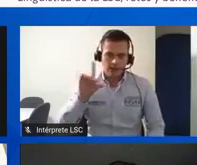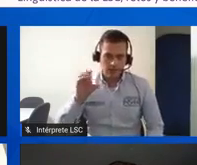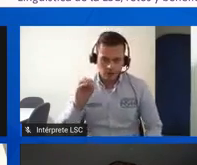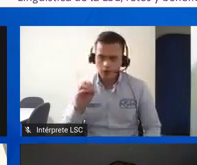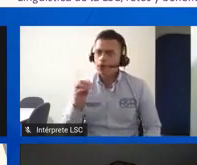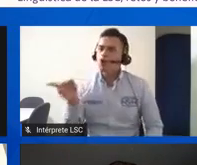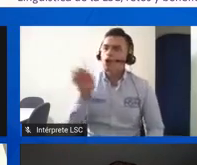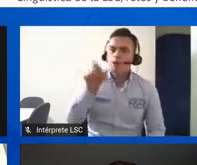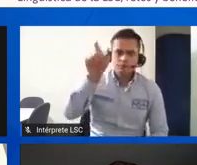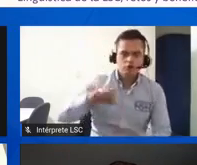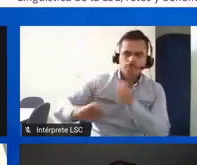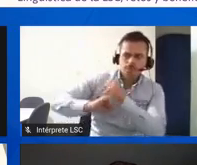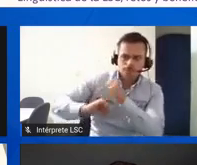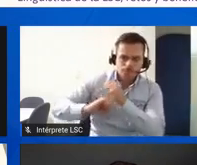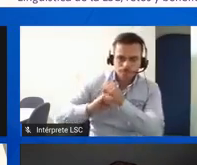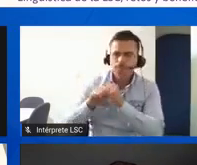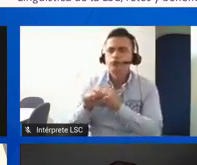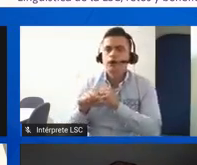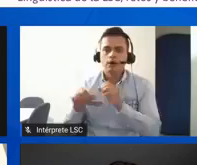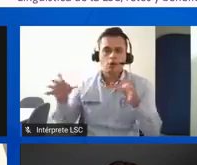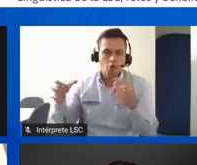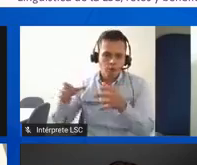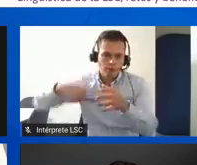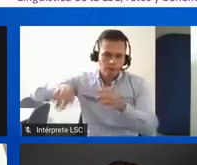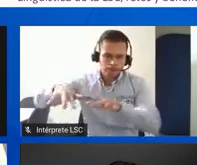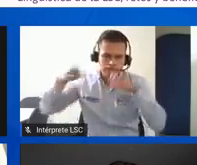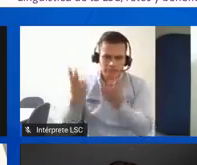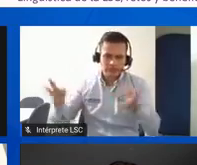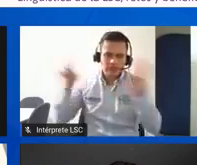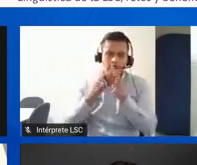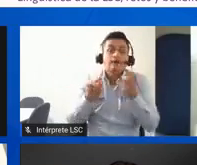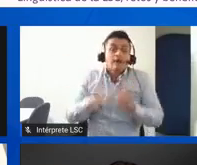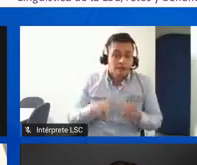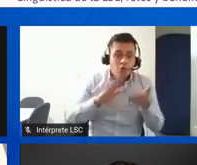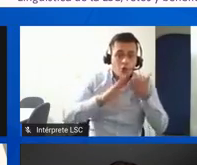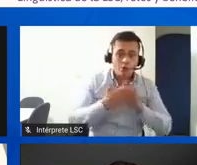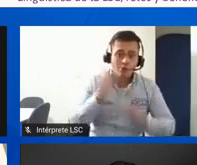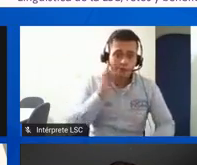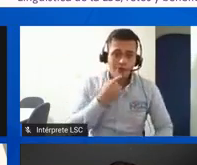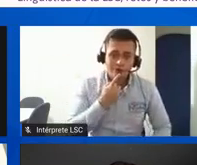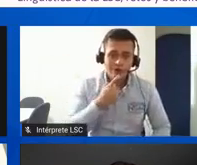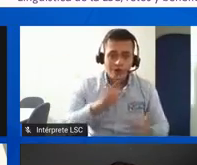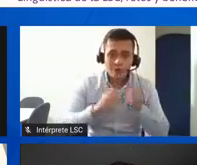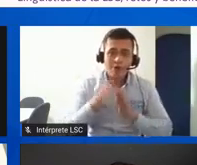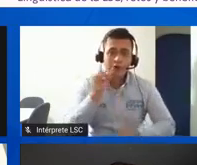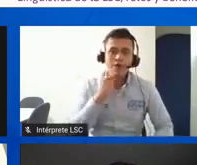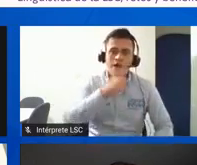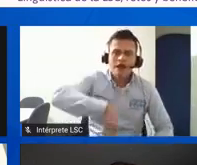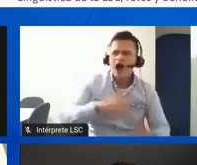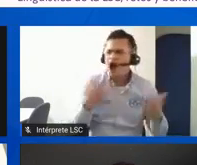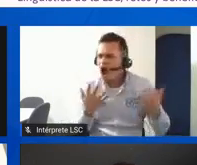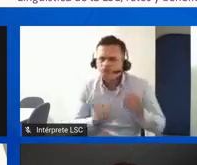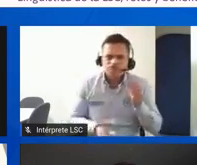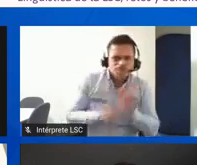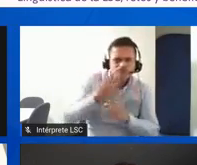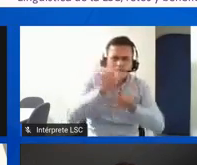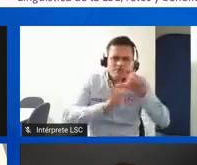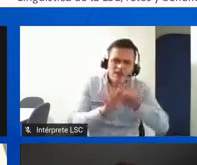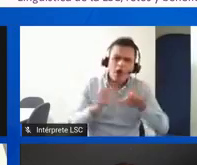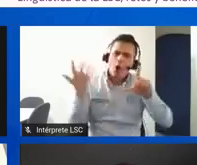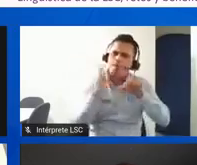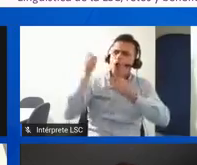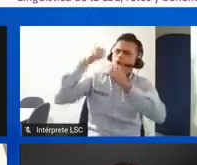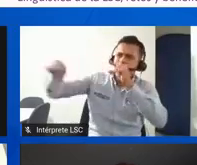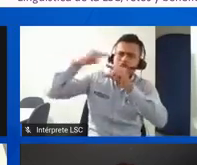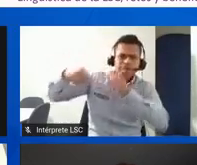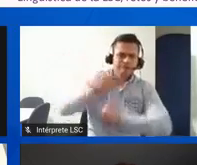que nos ayudaron, e incluso la misma comunidad sorda generó unos videos que se les mandó al presidente